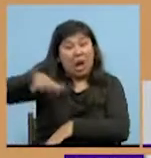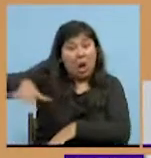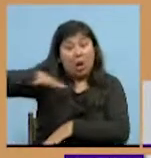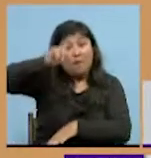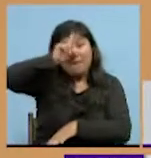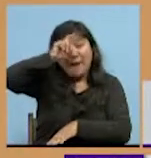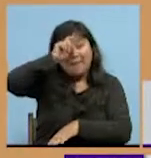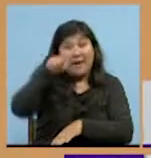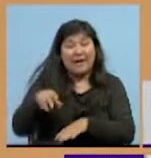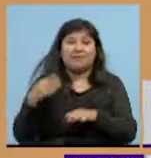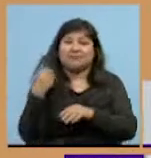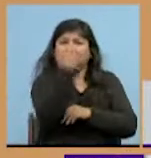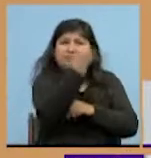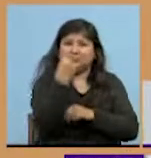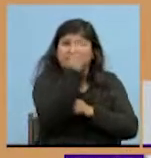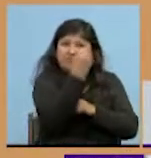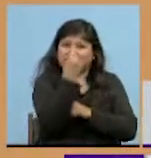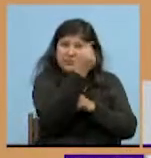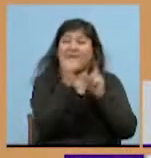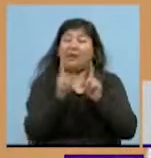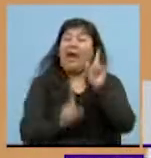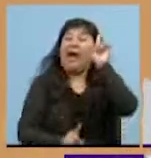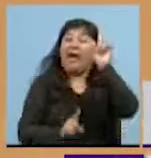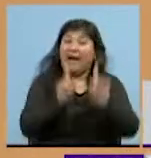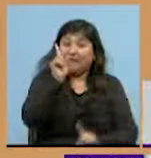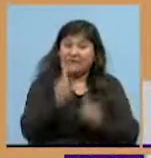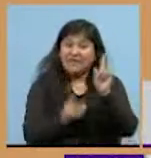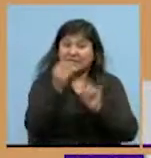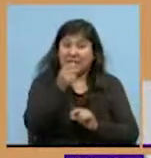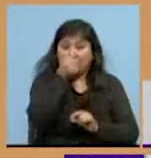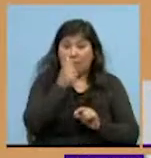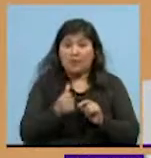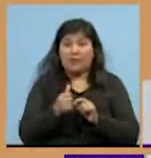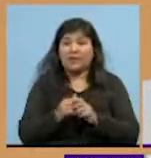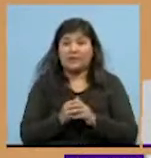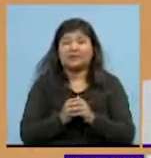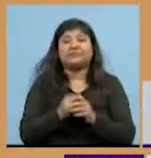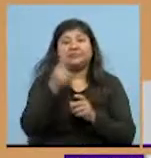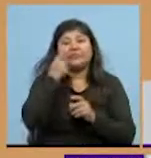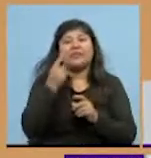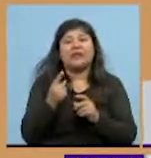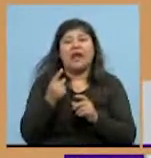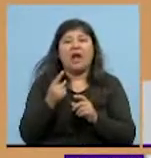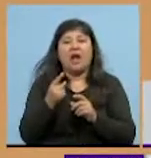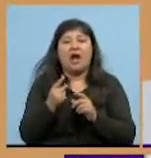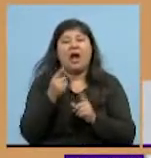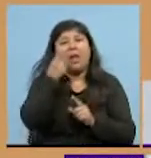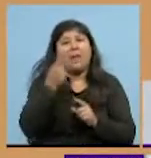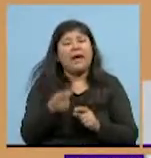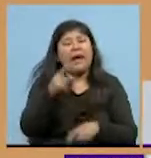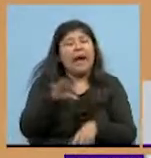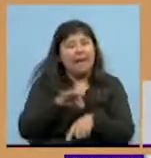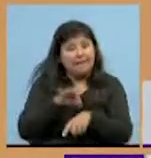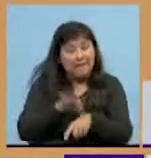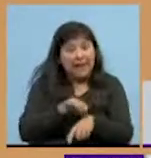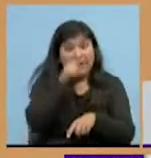Susques tiene una situación de poca cantidad de profesionales médicos titulares